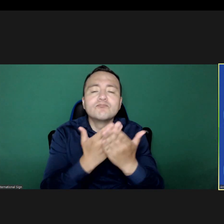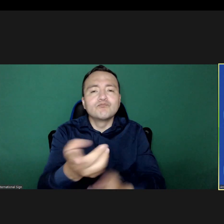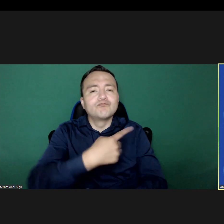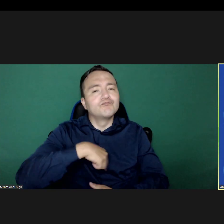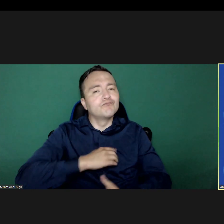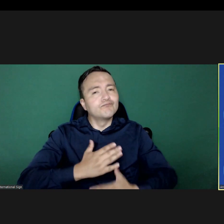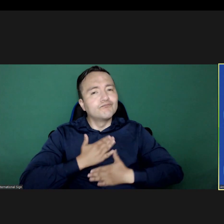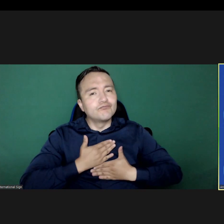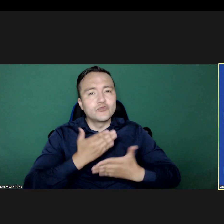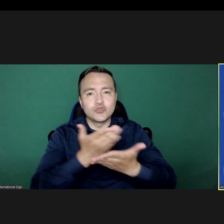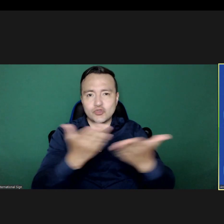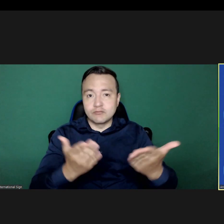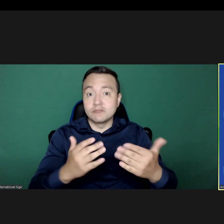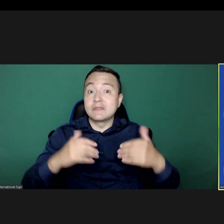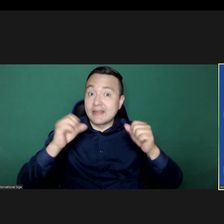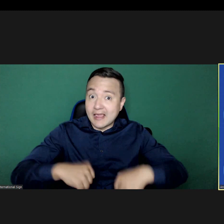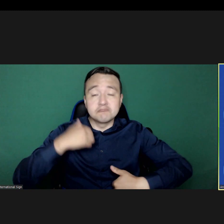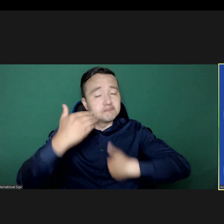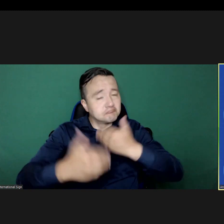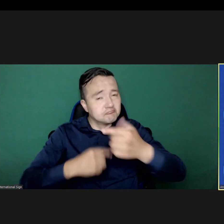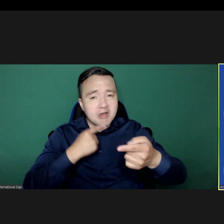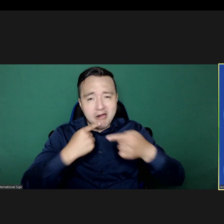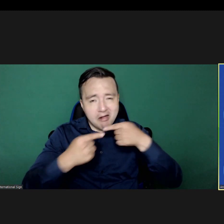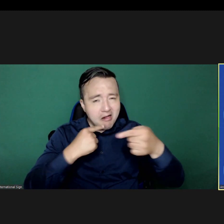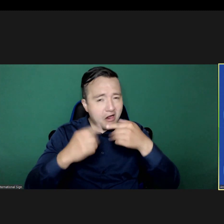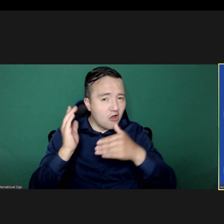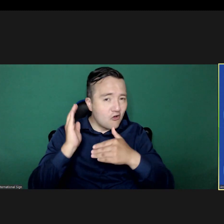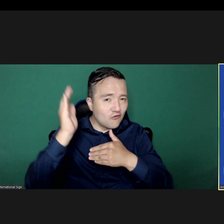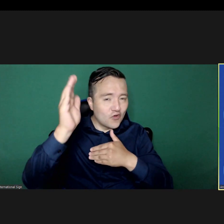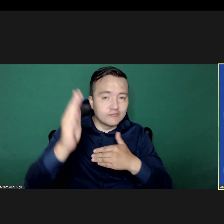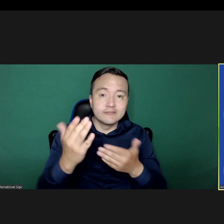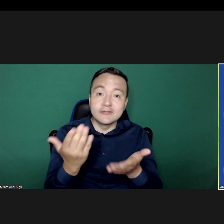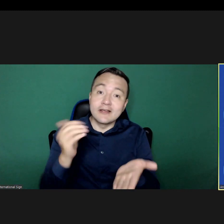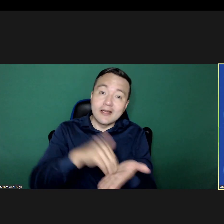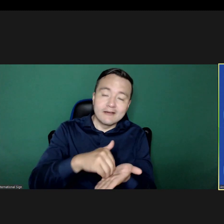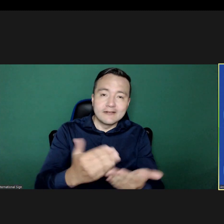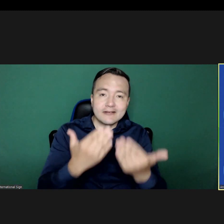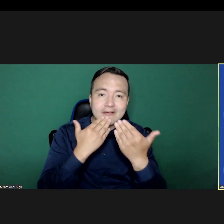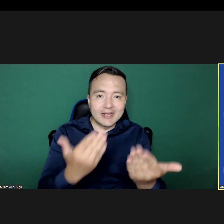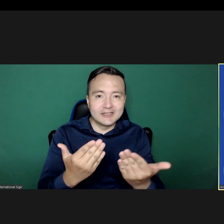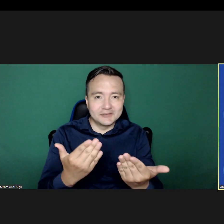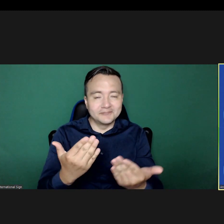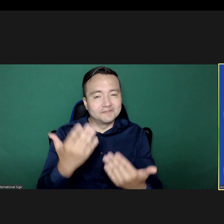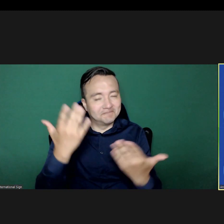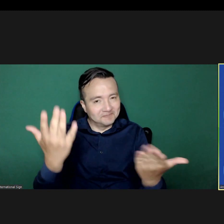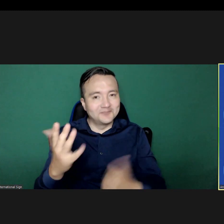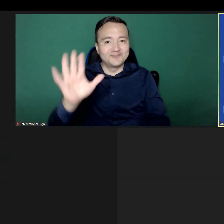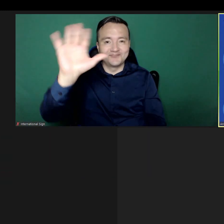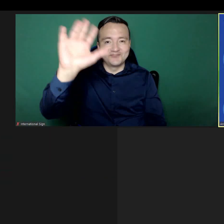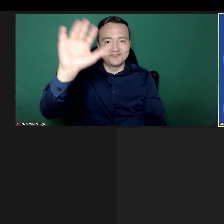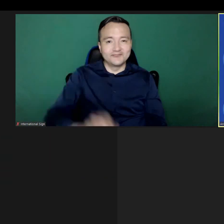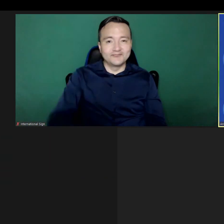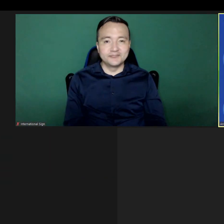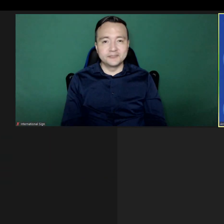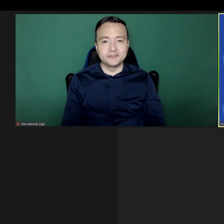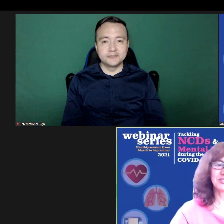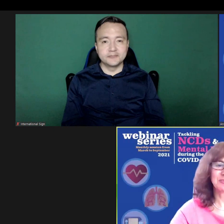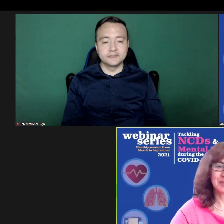estas discusiones en un futuro. Muchísimas gracias una vez más, y hasta pronto.